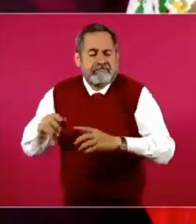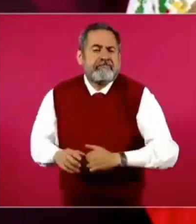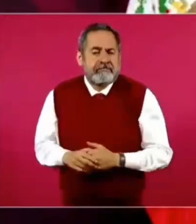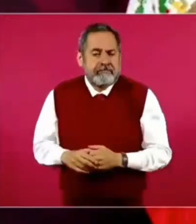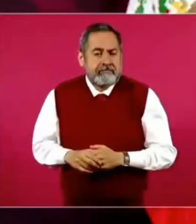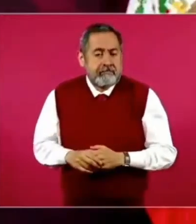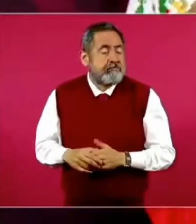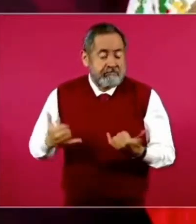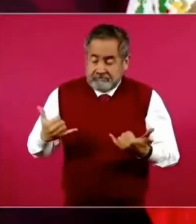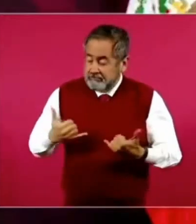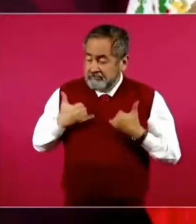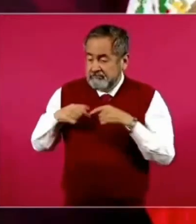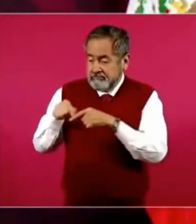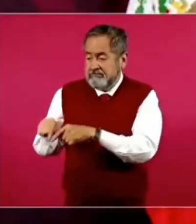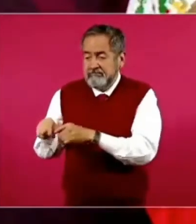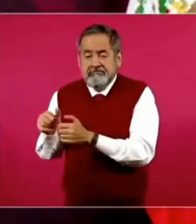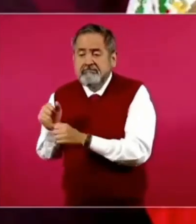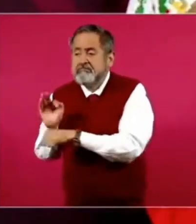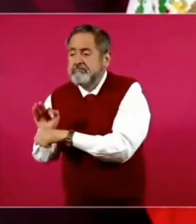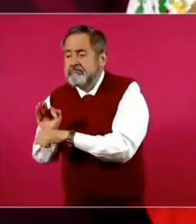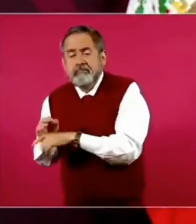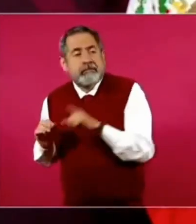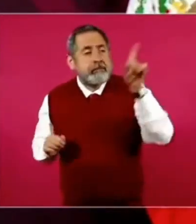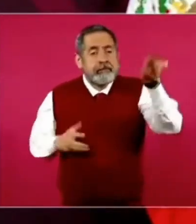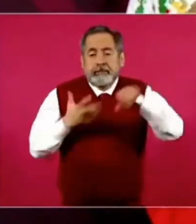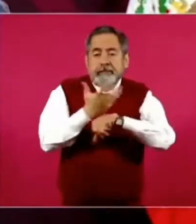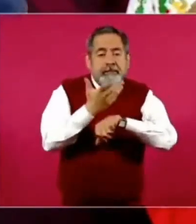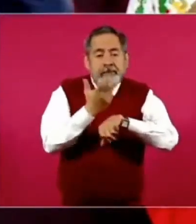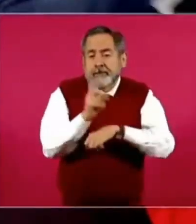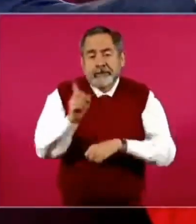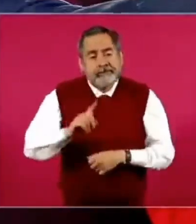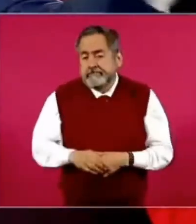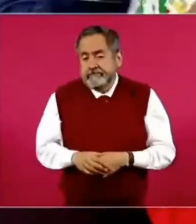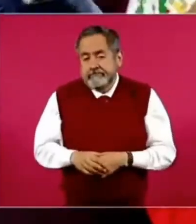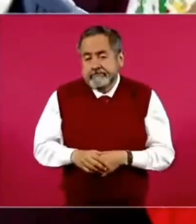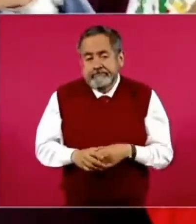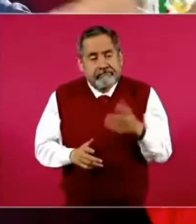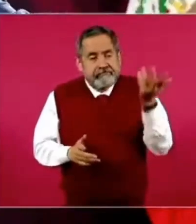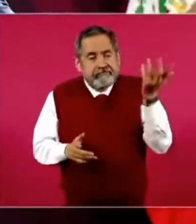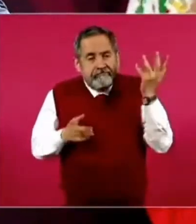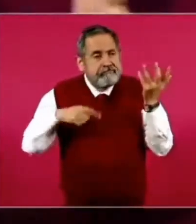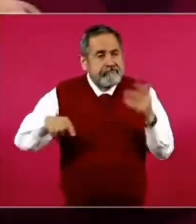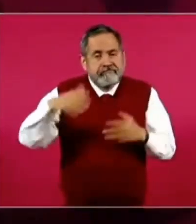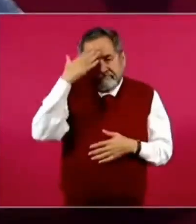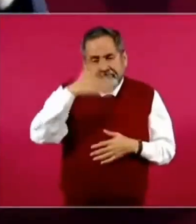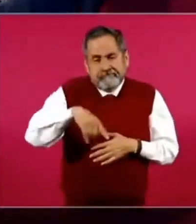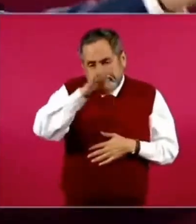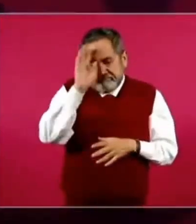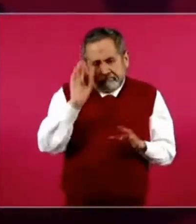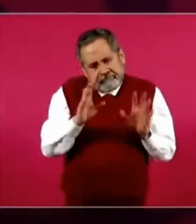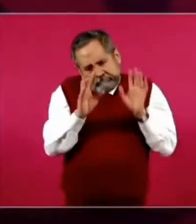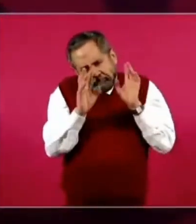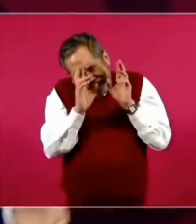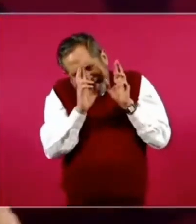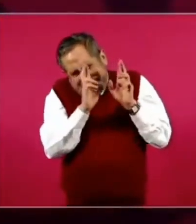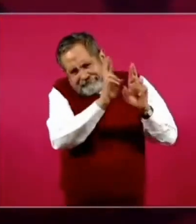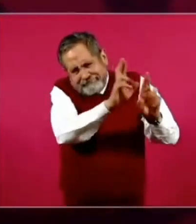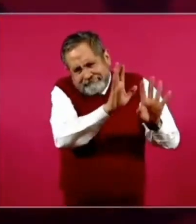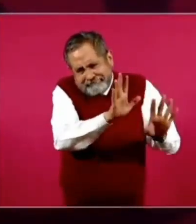Los jóvenes en Estados Unidos, y eso es un acuerdo y se respeta,